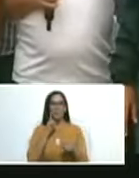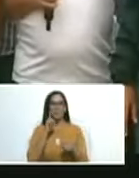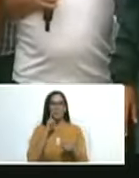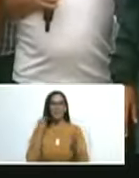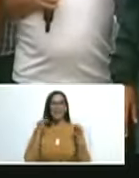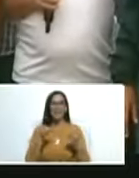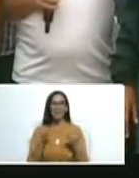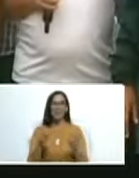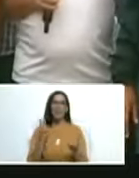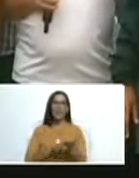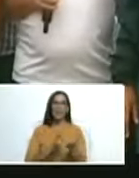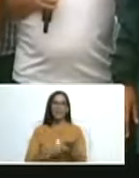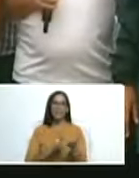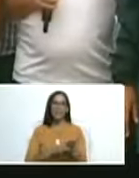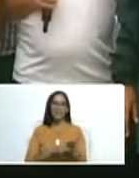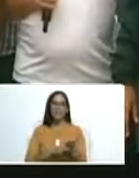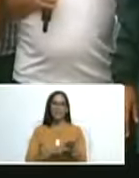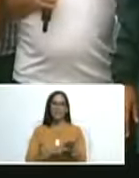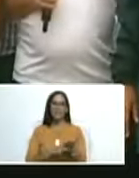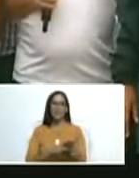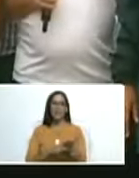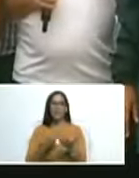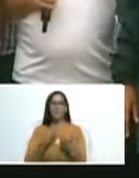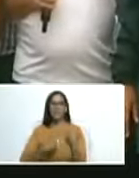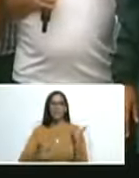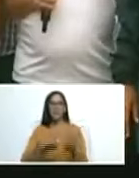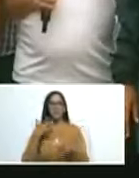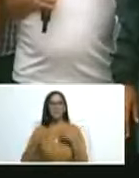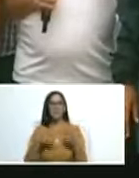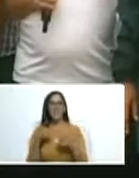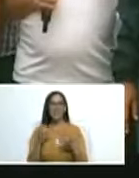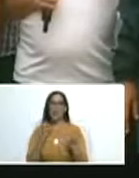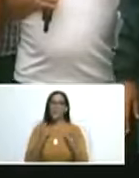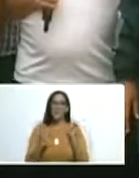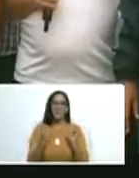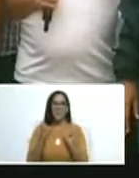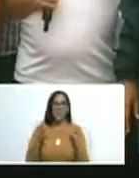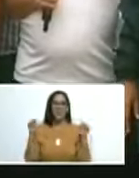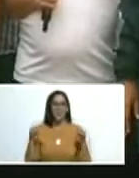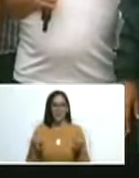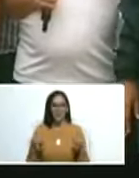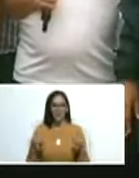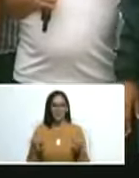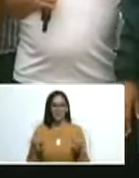es una realidad. De verdad, presidente, me siento emocionada hoy